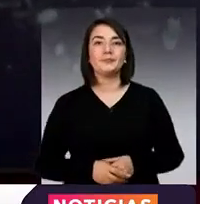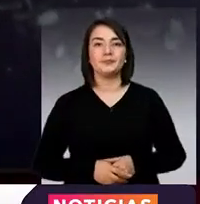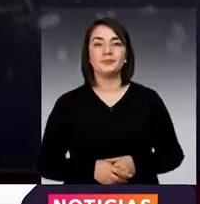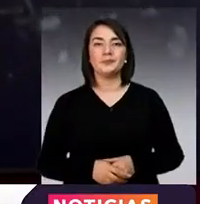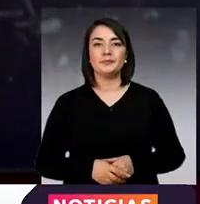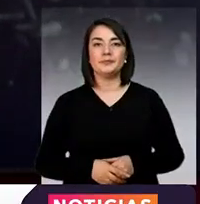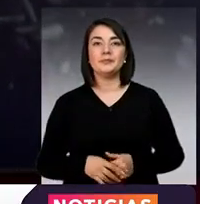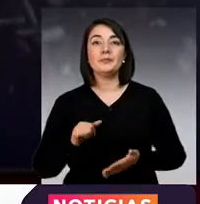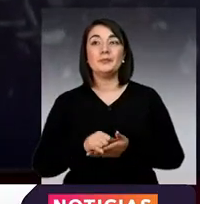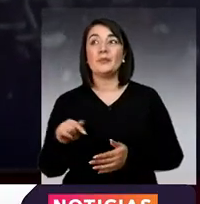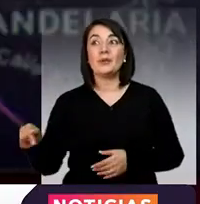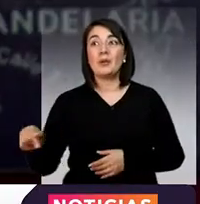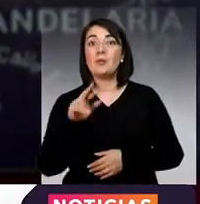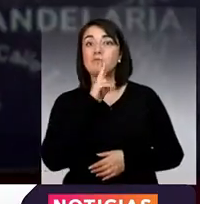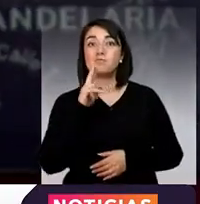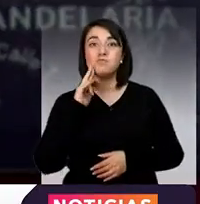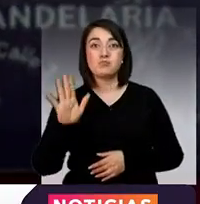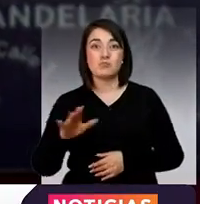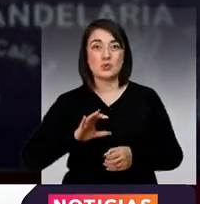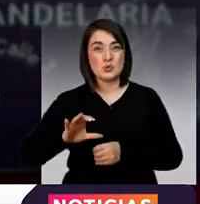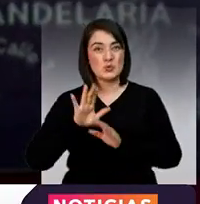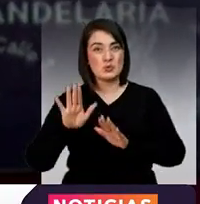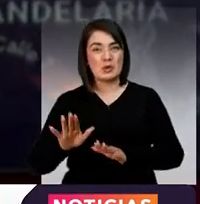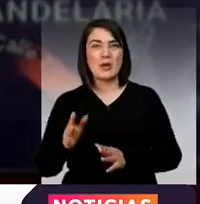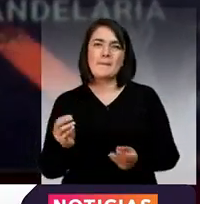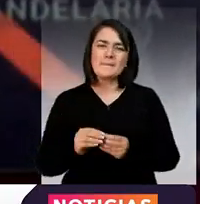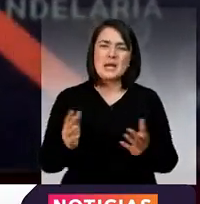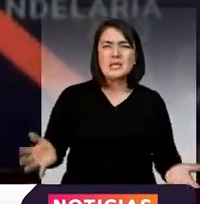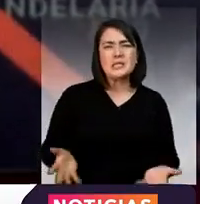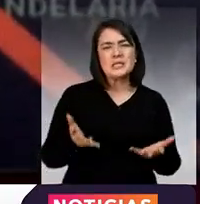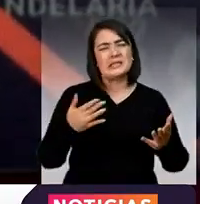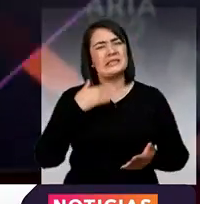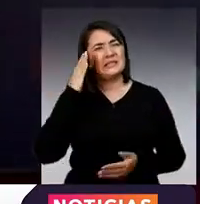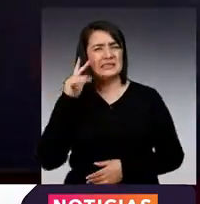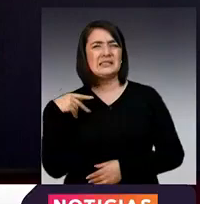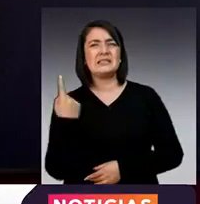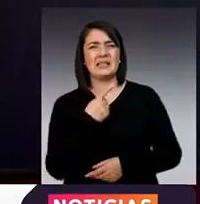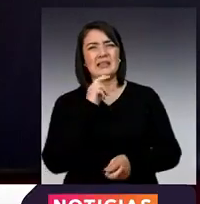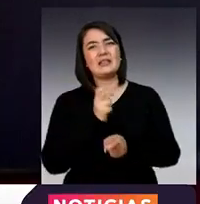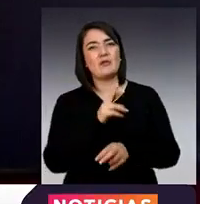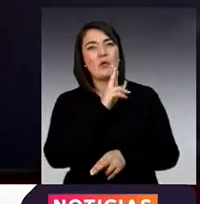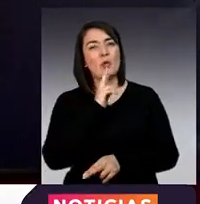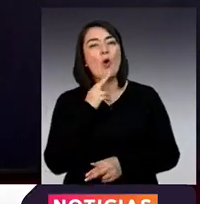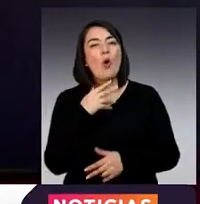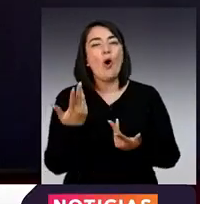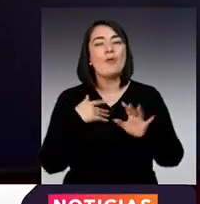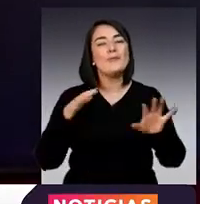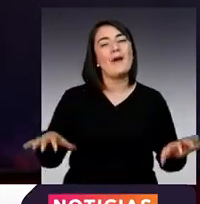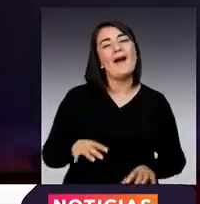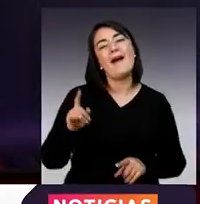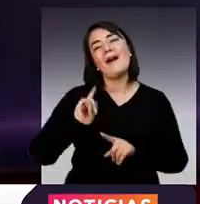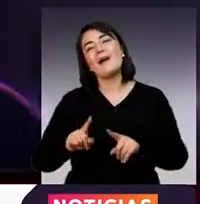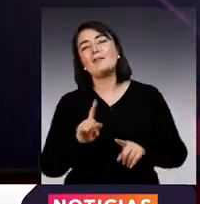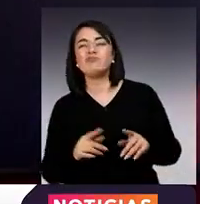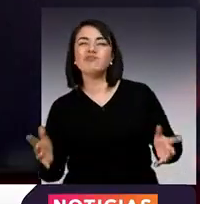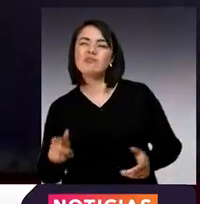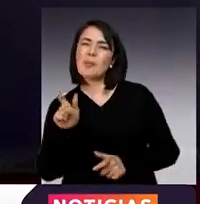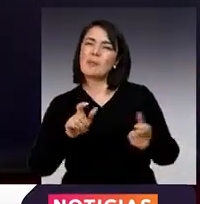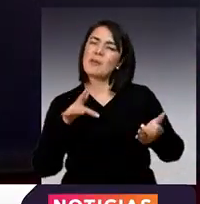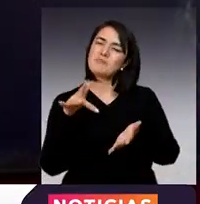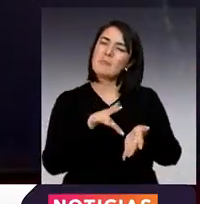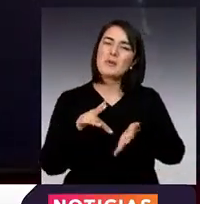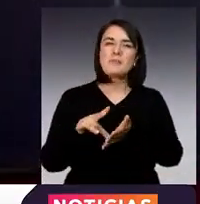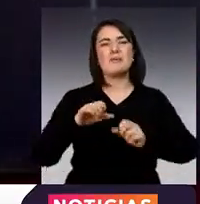Restaurantes de la ciudad continúan jalonando esta industria tan afectada por la pandemia a través de actividades que motiven la participación de la ciudadanía en la